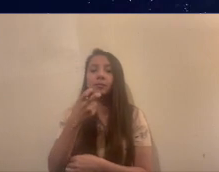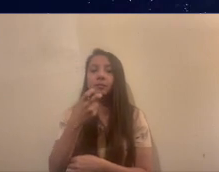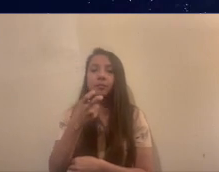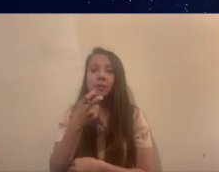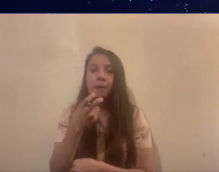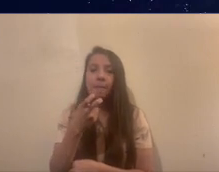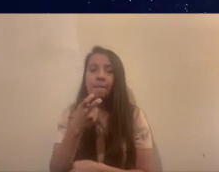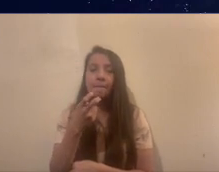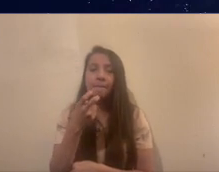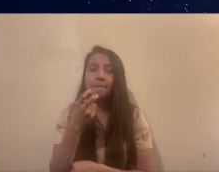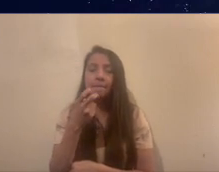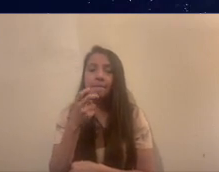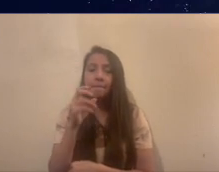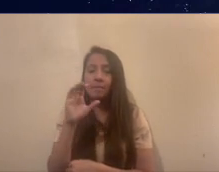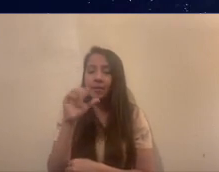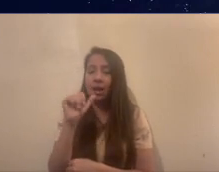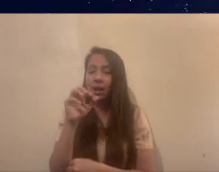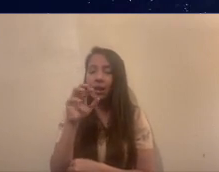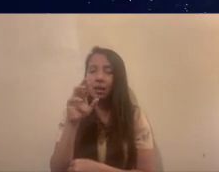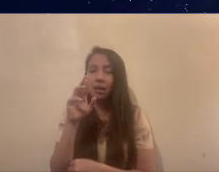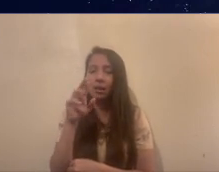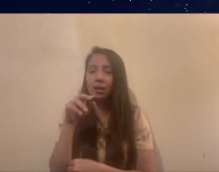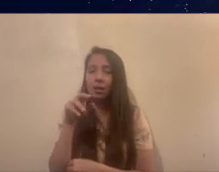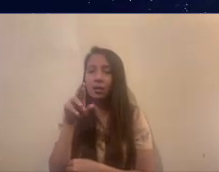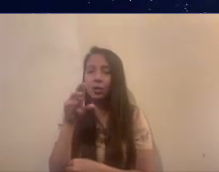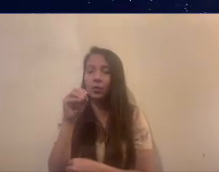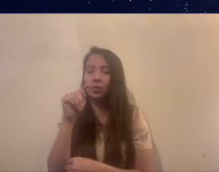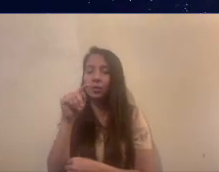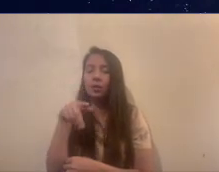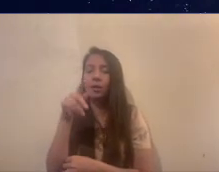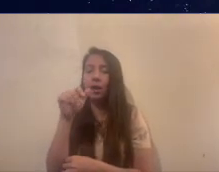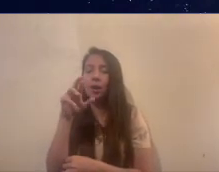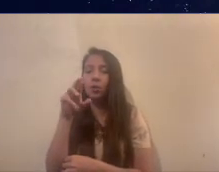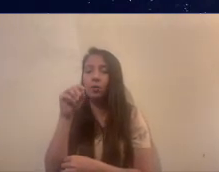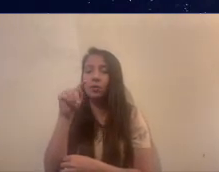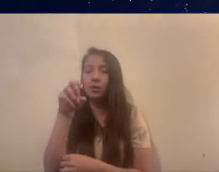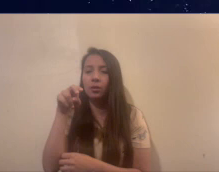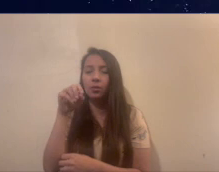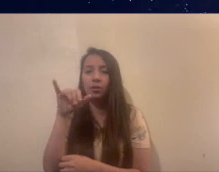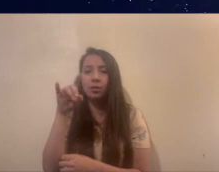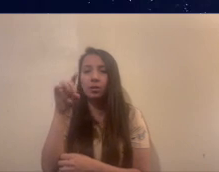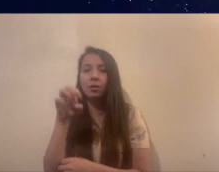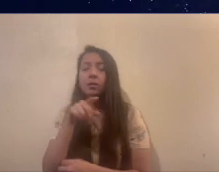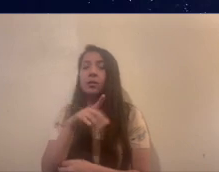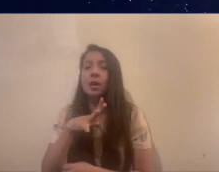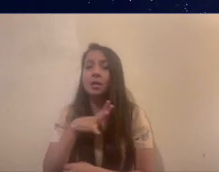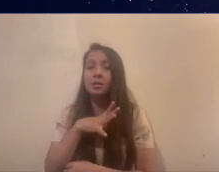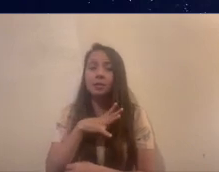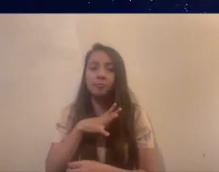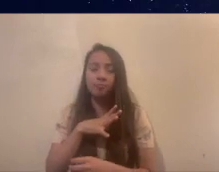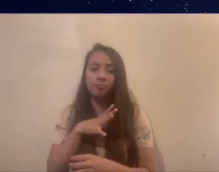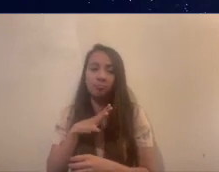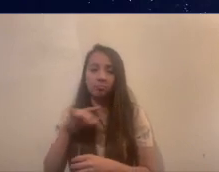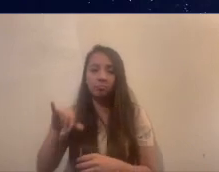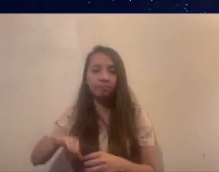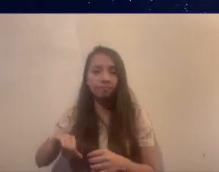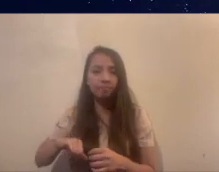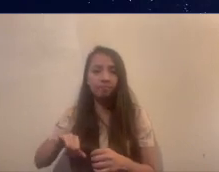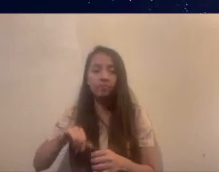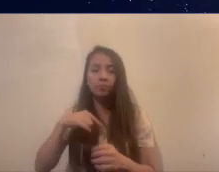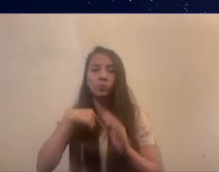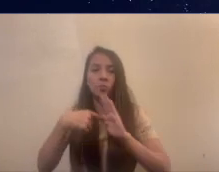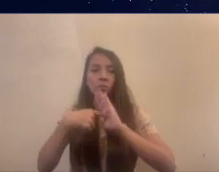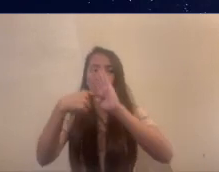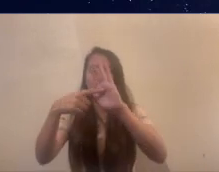y los pigmentos carotenoides? Es que tienen actividad antioxidante. Acá les puse una imagen